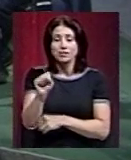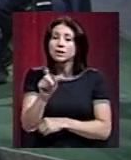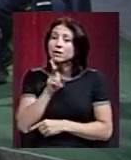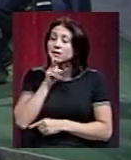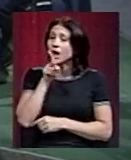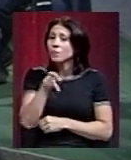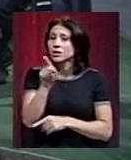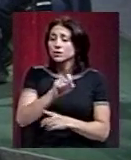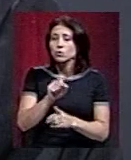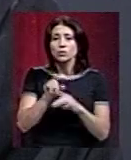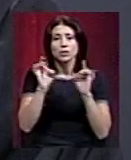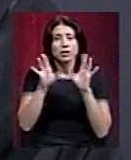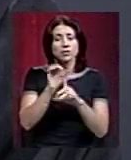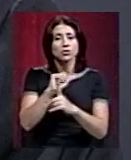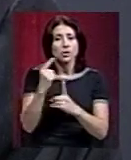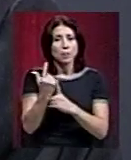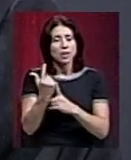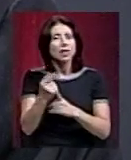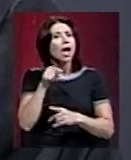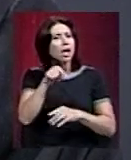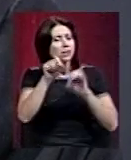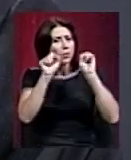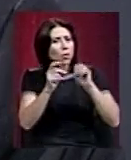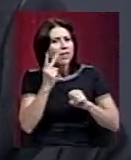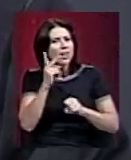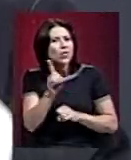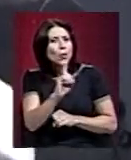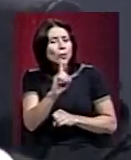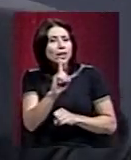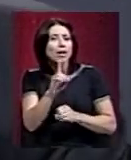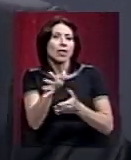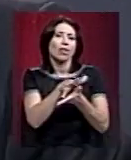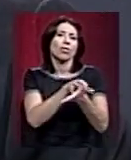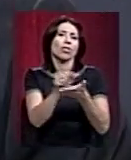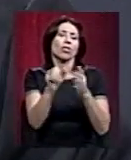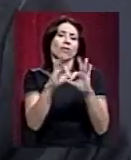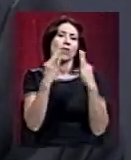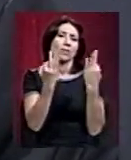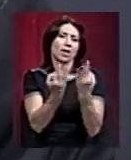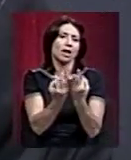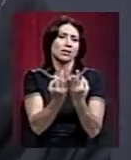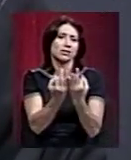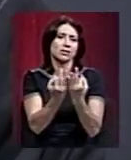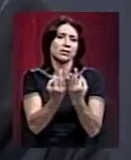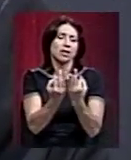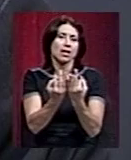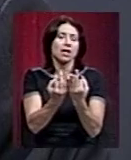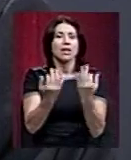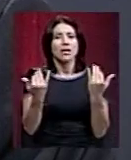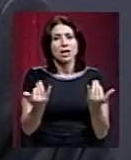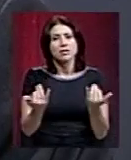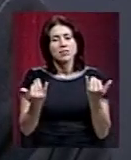momentos, se puede ver en esas desintegraciones familiares que de por sí ya fueron